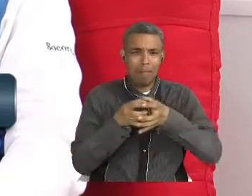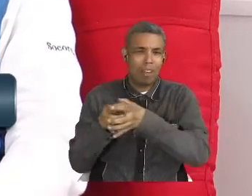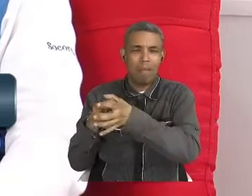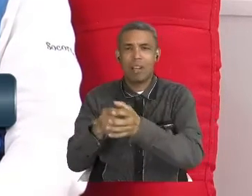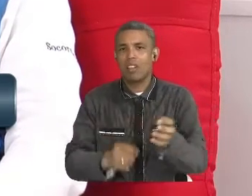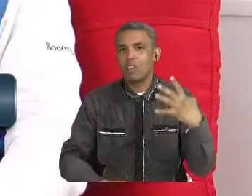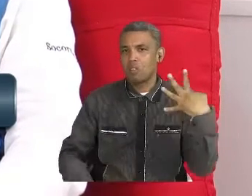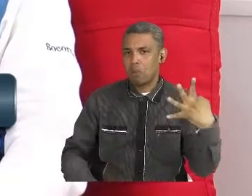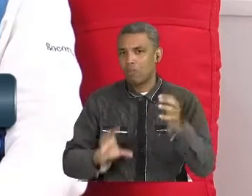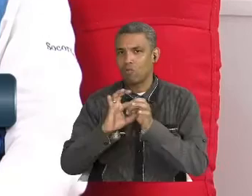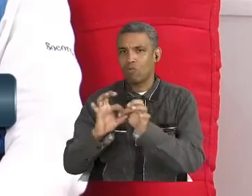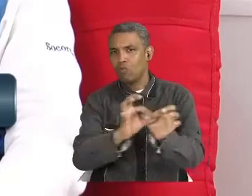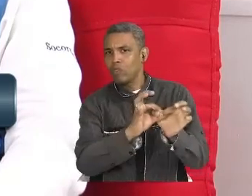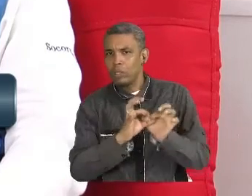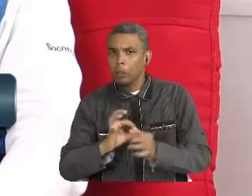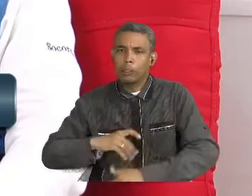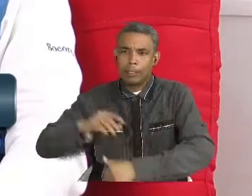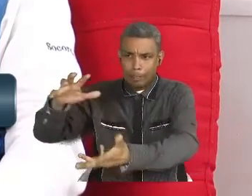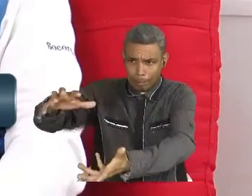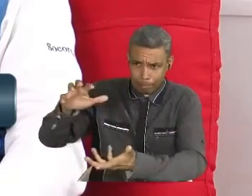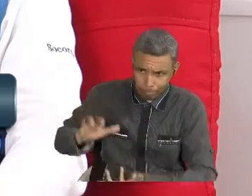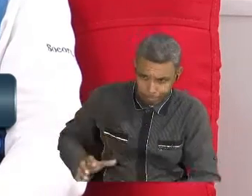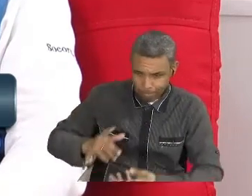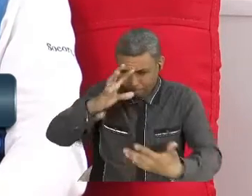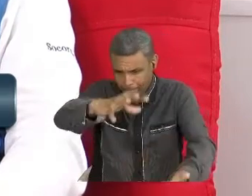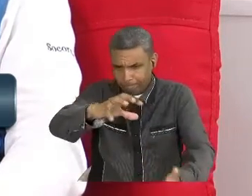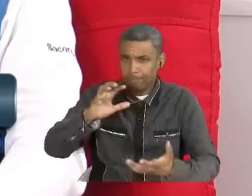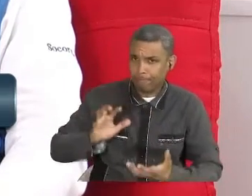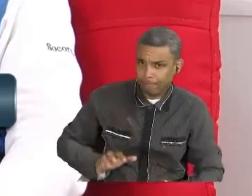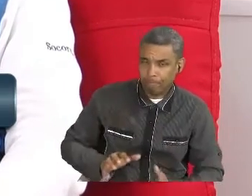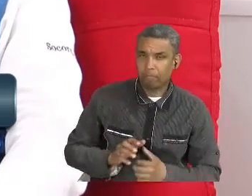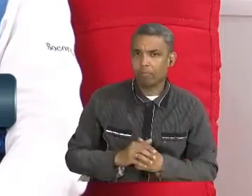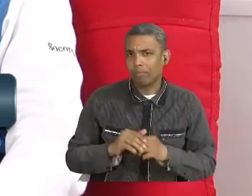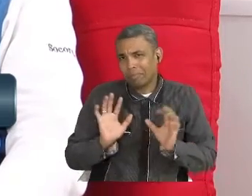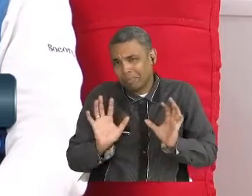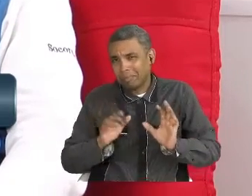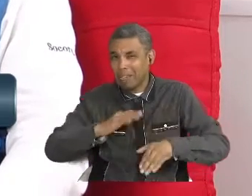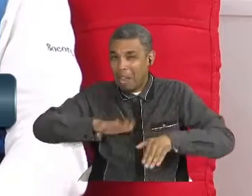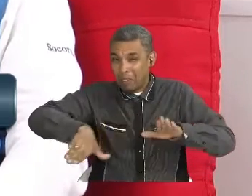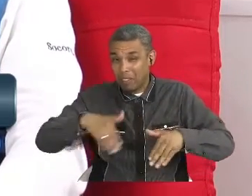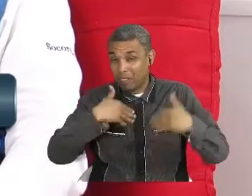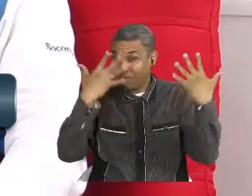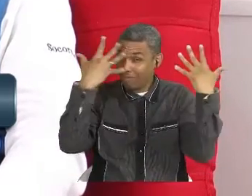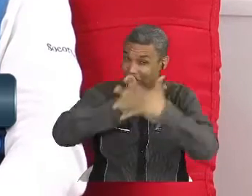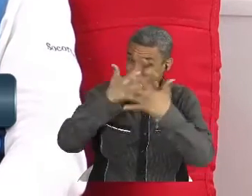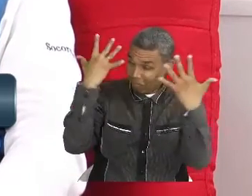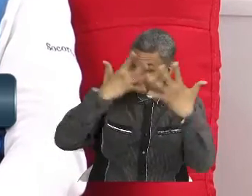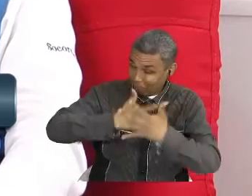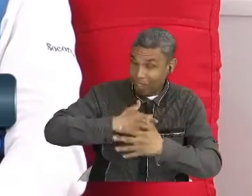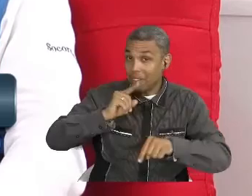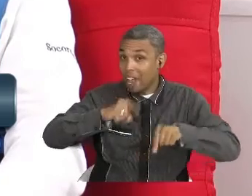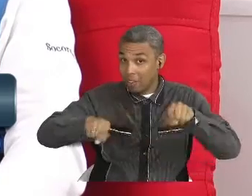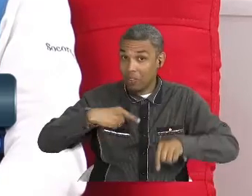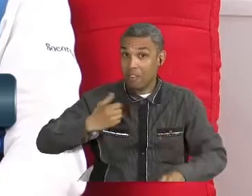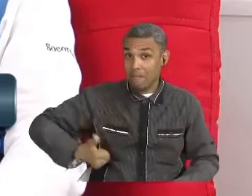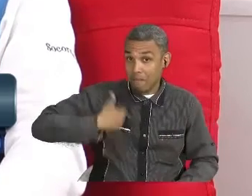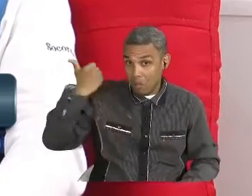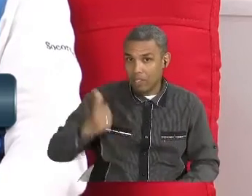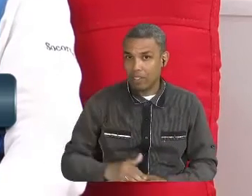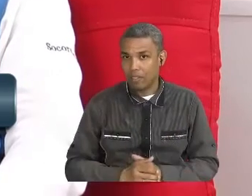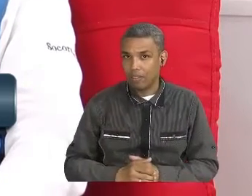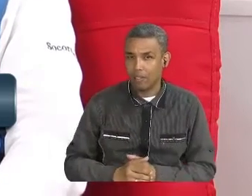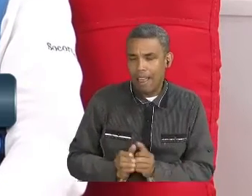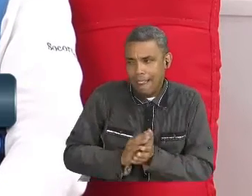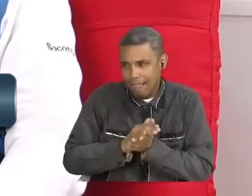de que a veces se genera inconvenientes o malentendidos de personas que de pronto aprovechan también esta situación para hacer